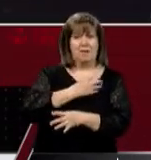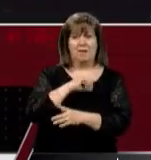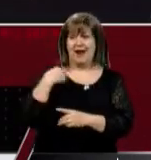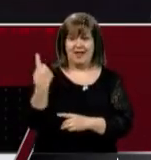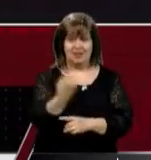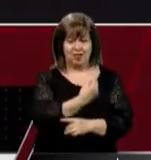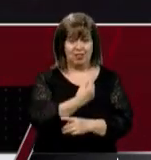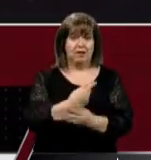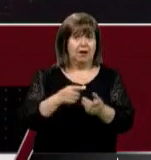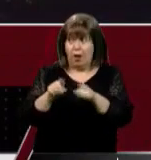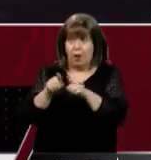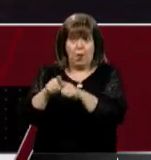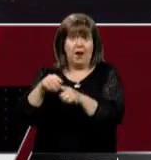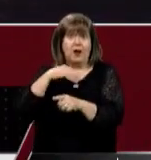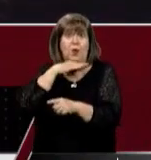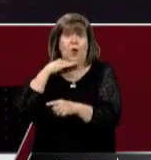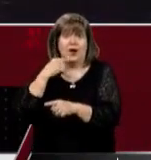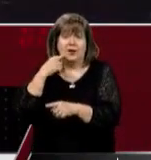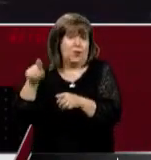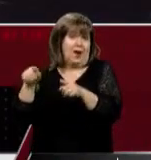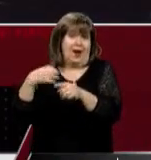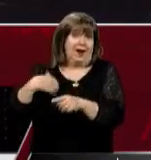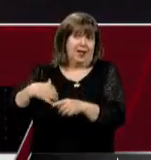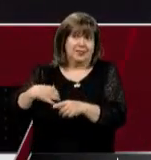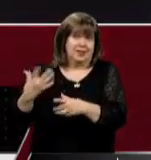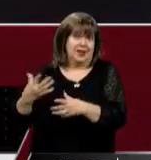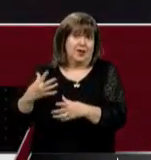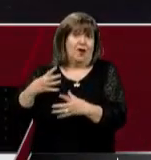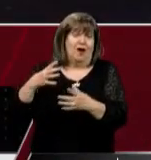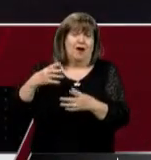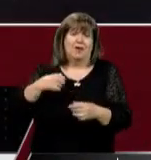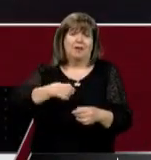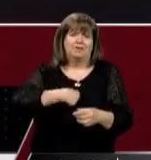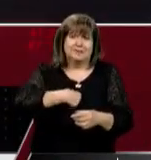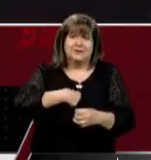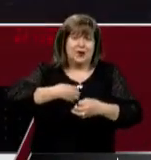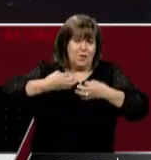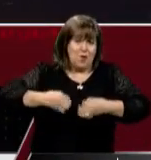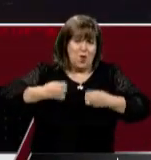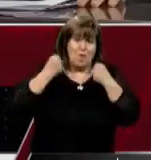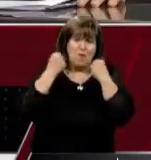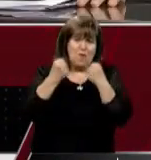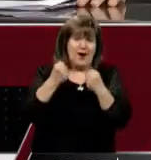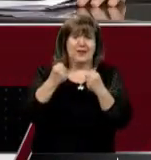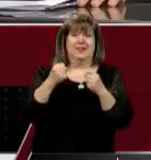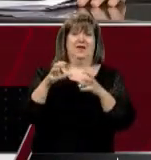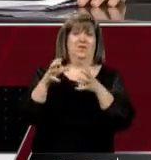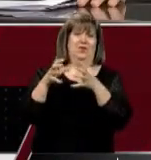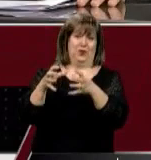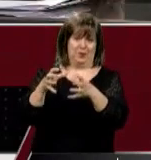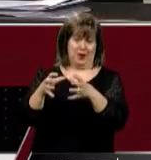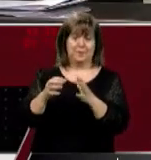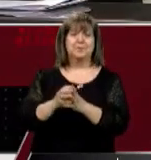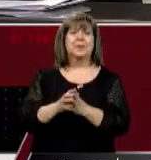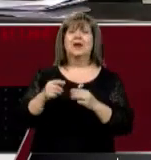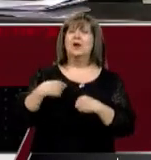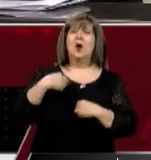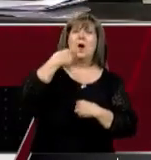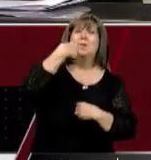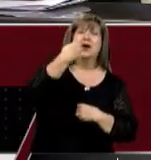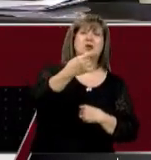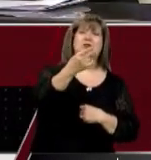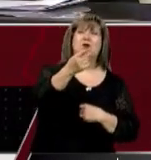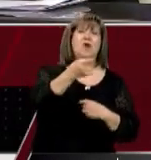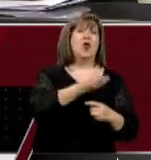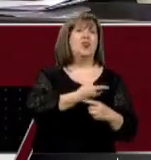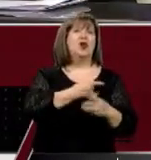para nosotros, claro. Ahora, Exactamente. hablando de pasión y de que recién nos decían hoy va a ser una locura, ¿a dónde van a festejar